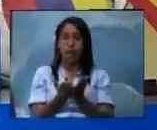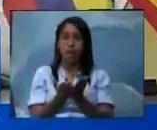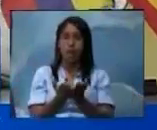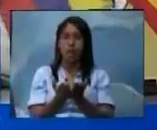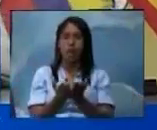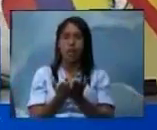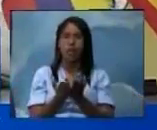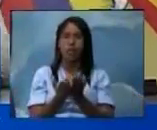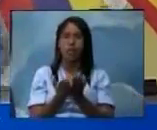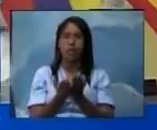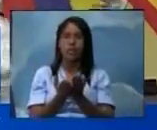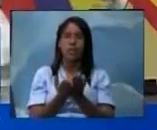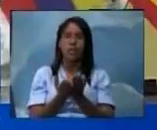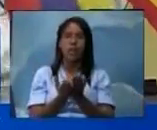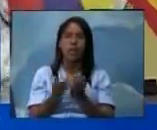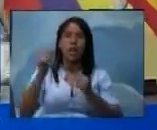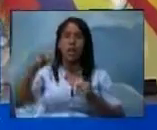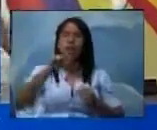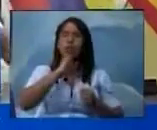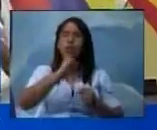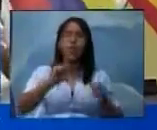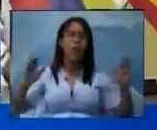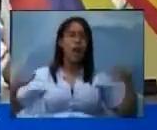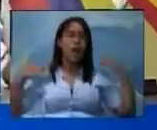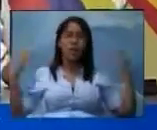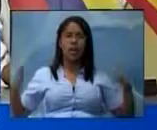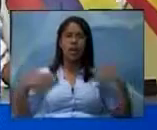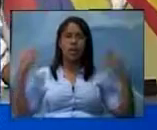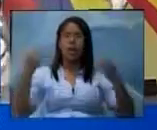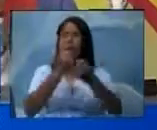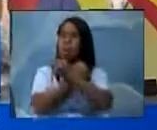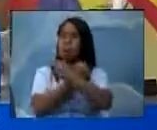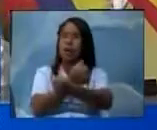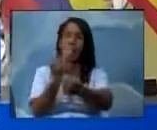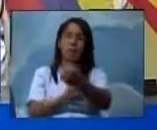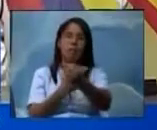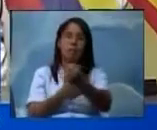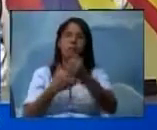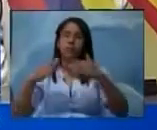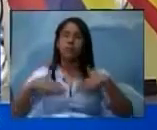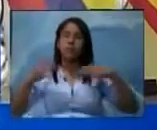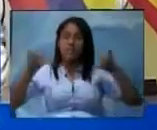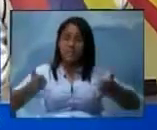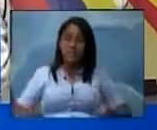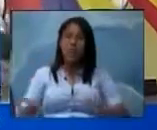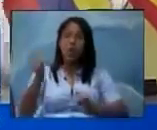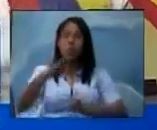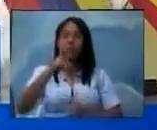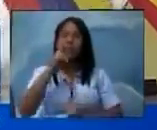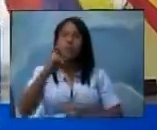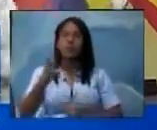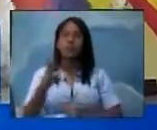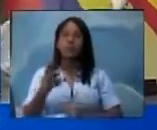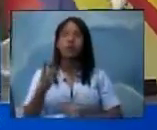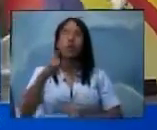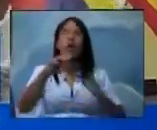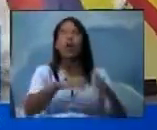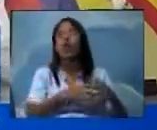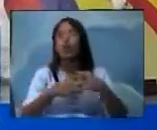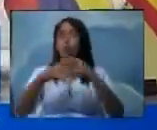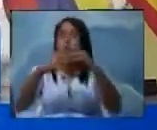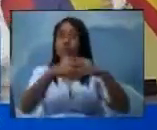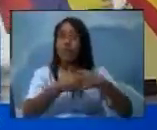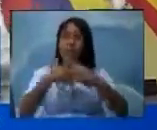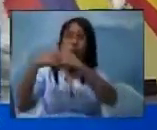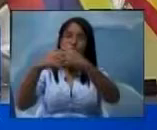para toda la tierra. Para toda la tierra. Esto es una alegría, amados hermanos. Mis hijos me están viendo en los Estados